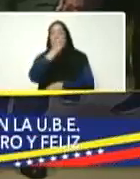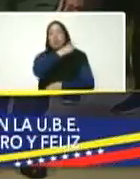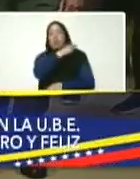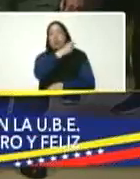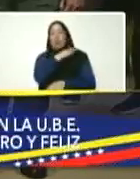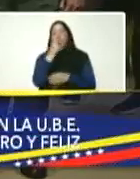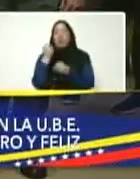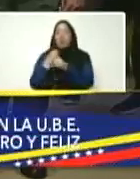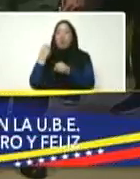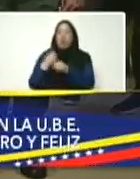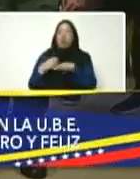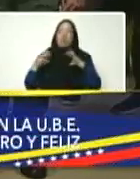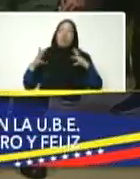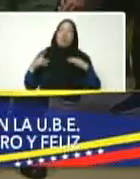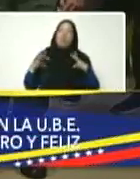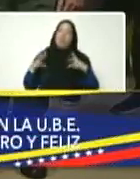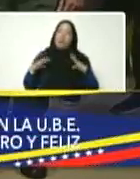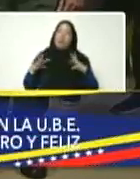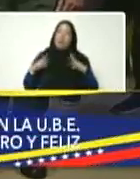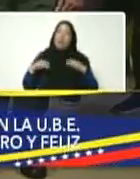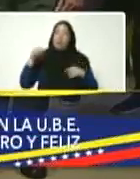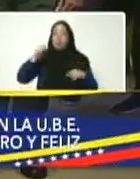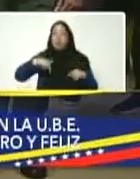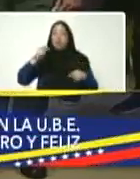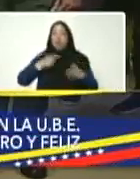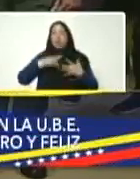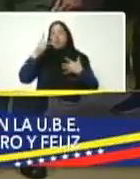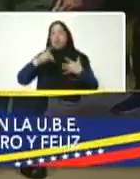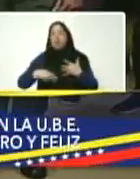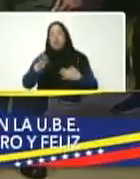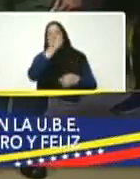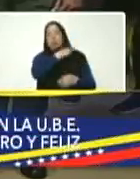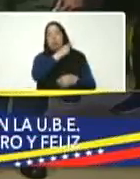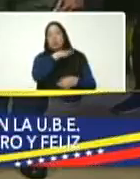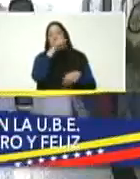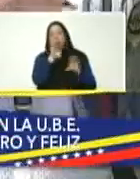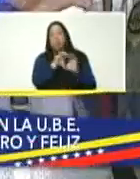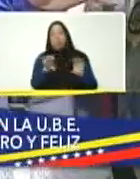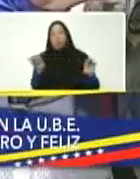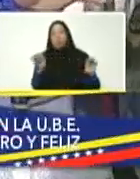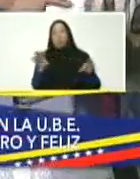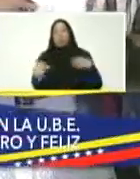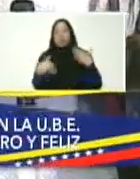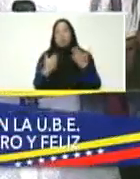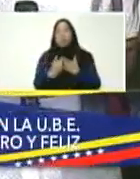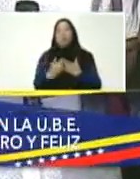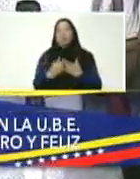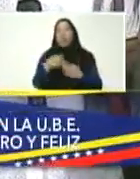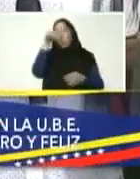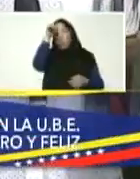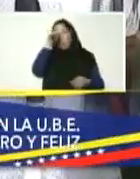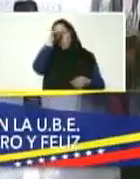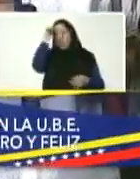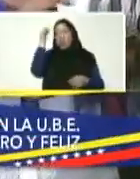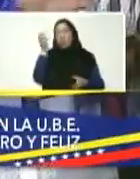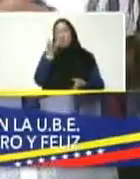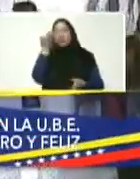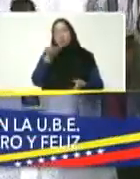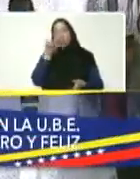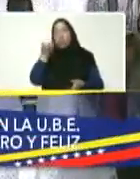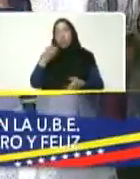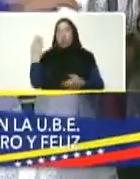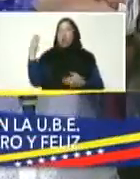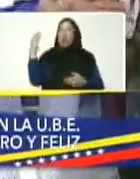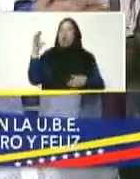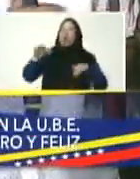las vacaciones escolares que a mí se me ocurría hoy, se lo planteaba la Autoridad Única de Educación, llevármelos a todo este domingo, pasé un sancocho en Los Caracas,